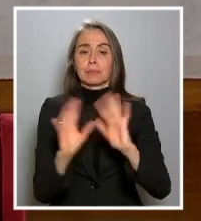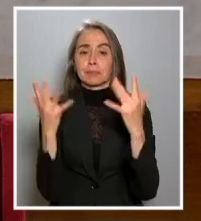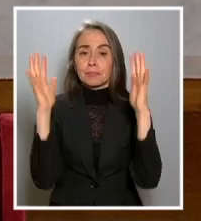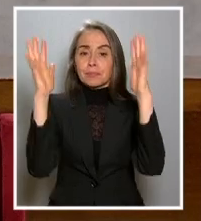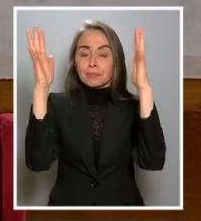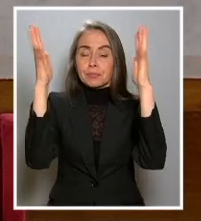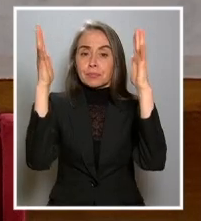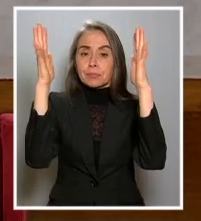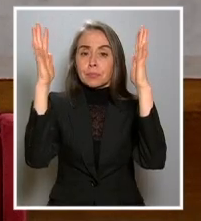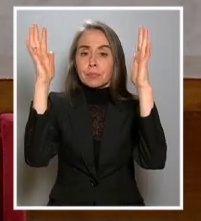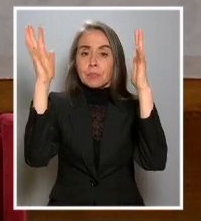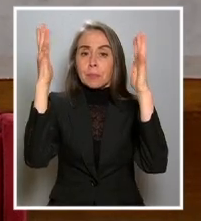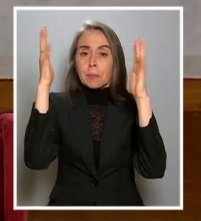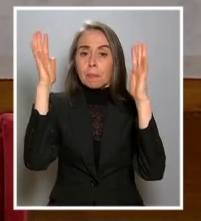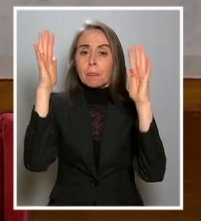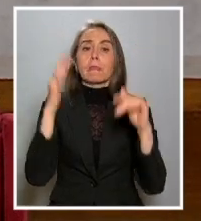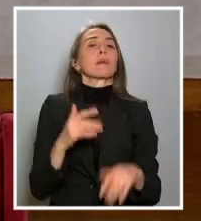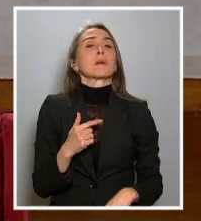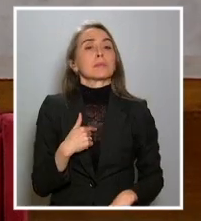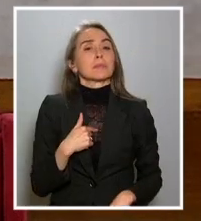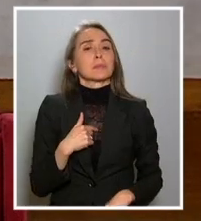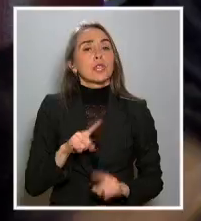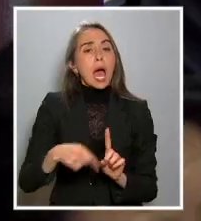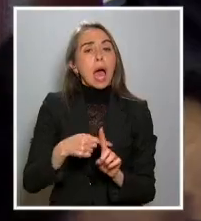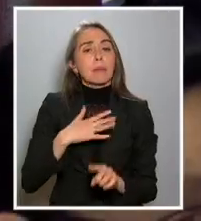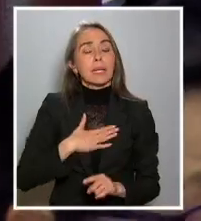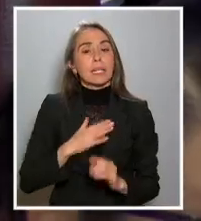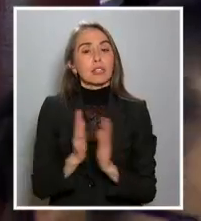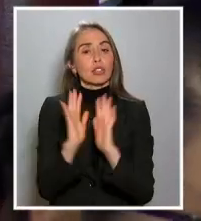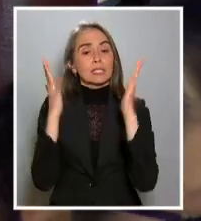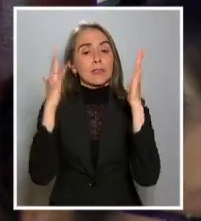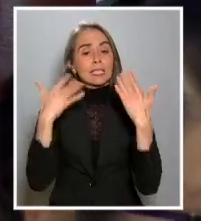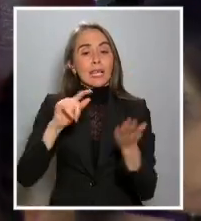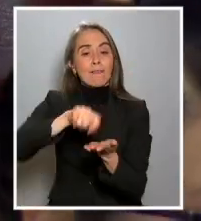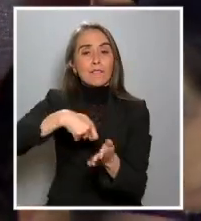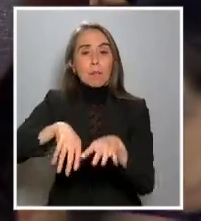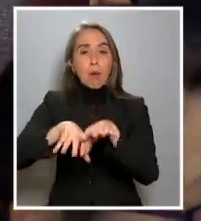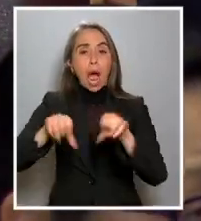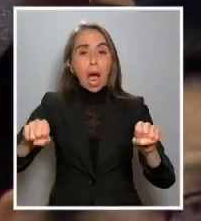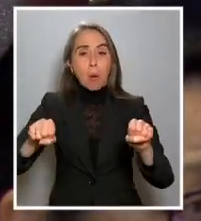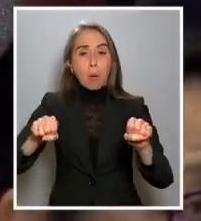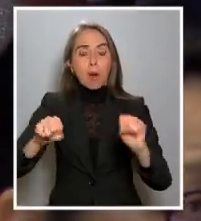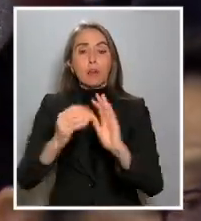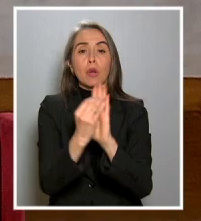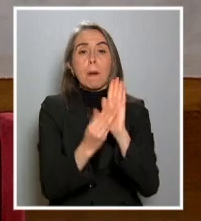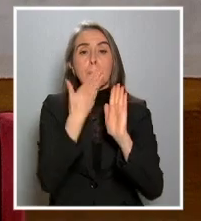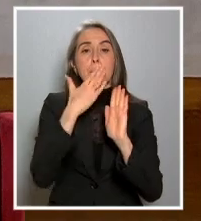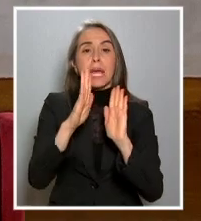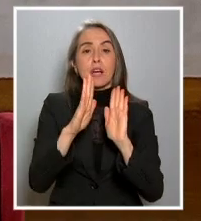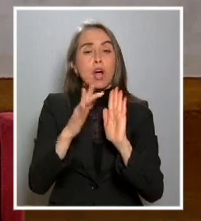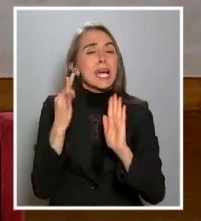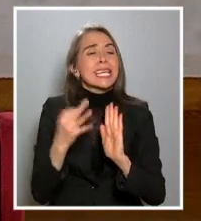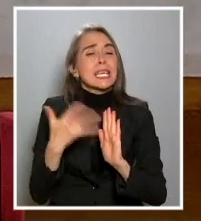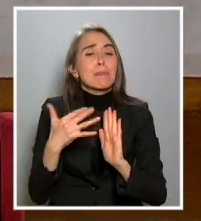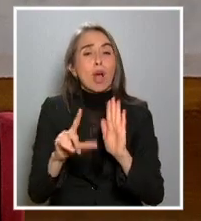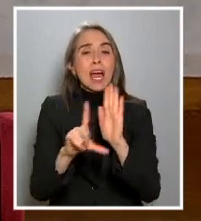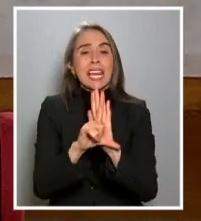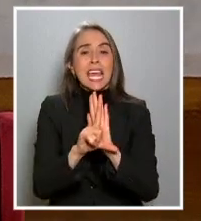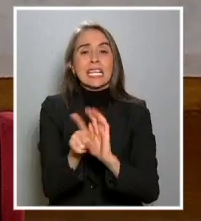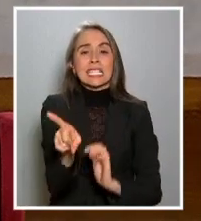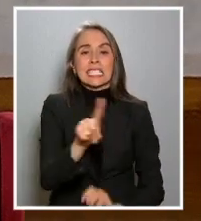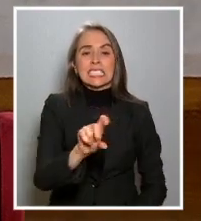Quiero, además, celebrar el acuerdo que permitió mejorar la importantísima ley